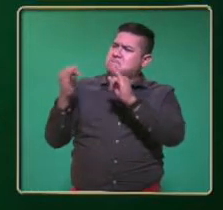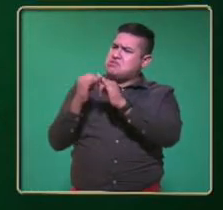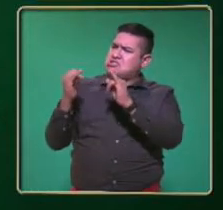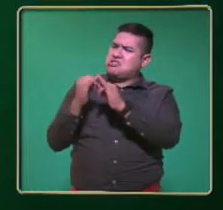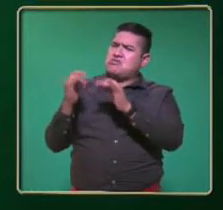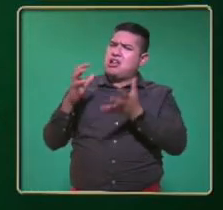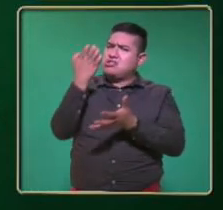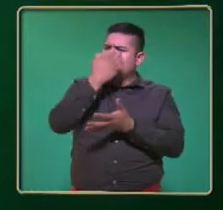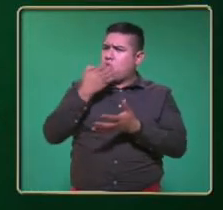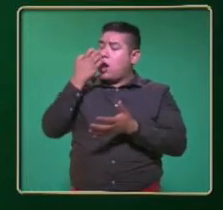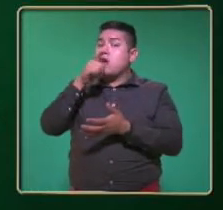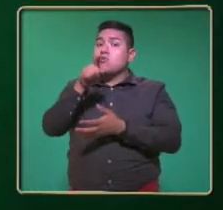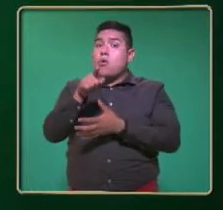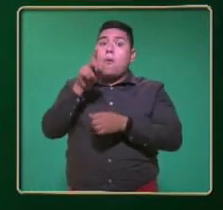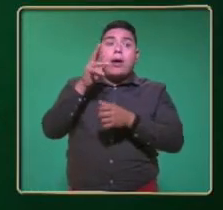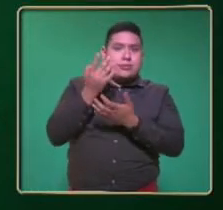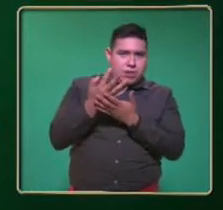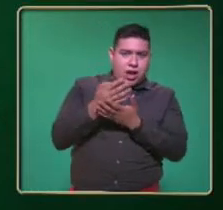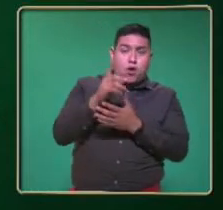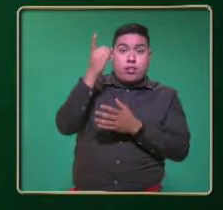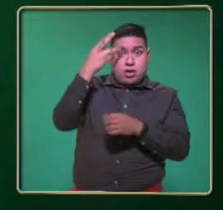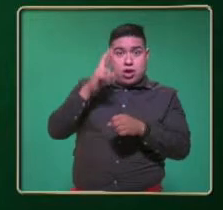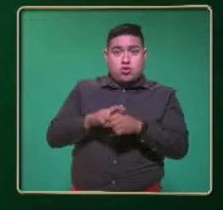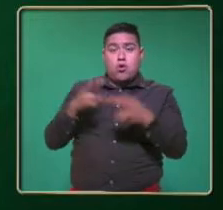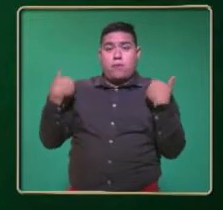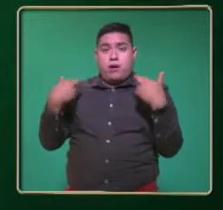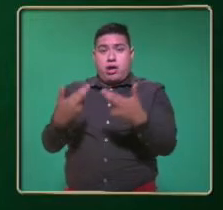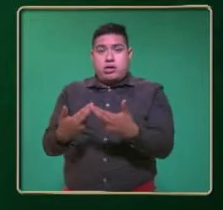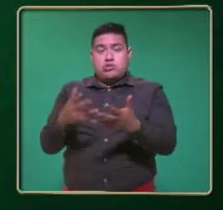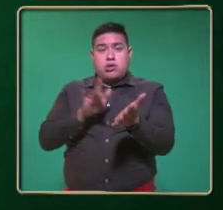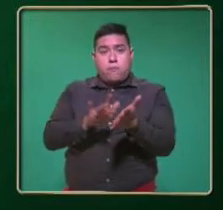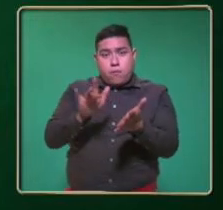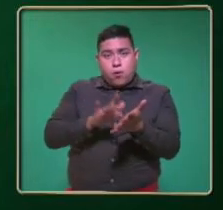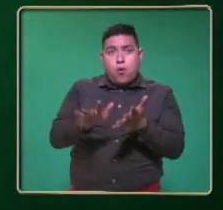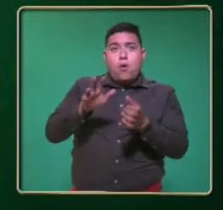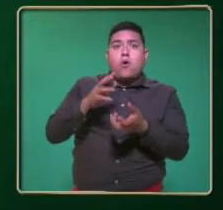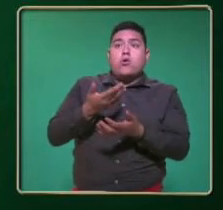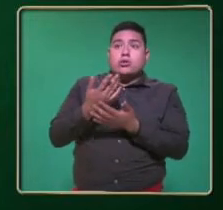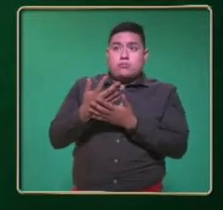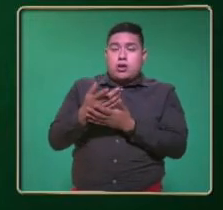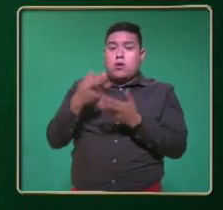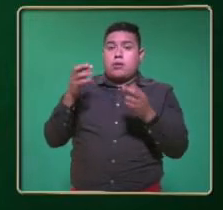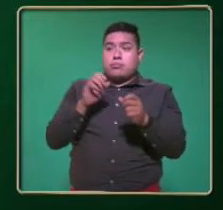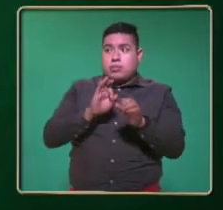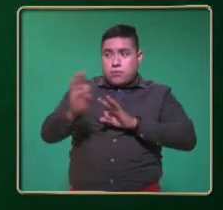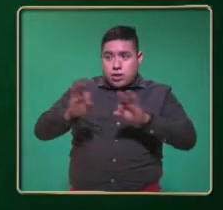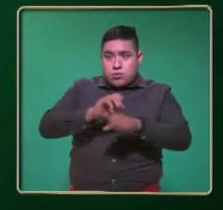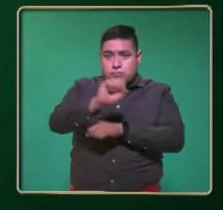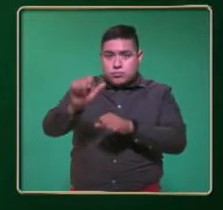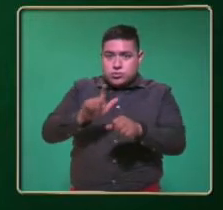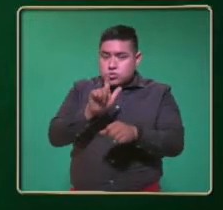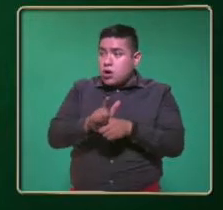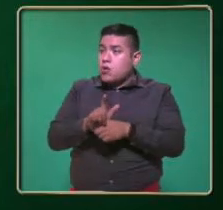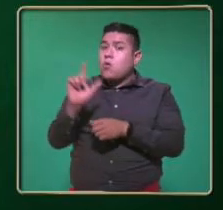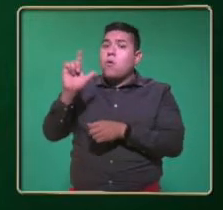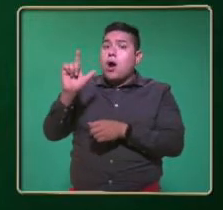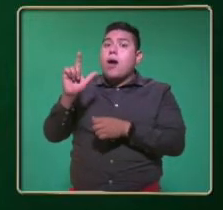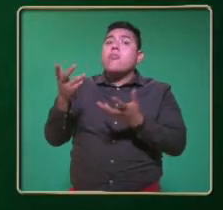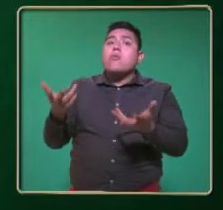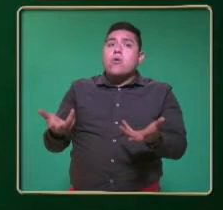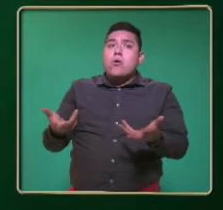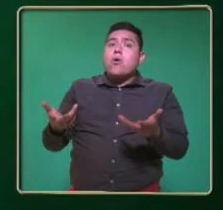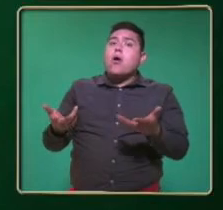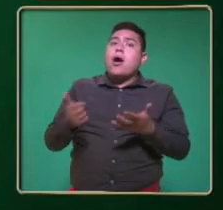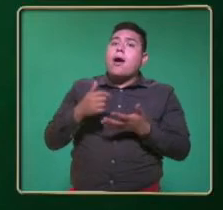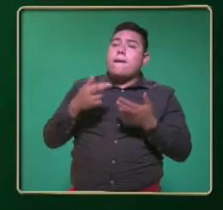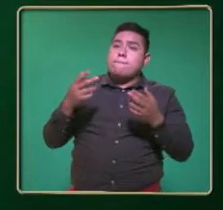puede estar al pendiente con el directivo, con la maestra de apoyo, con la trabajadora social. ¿Cuándo va a ser lo de la